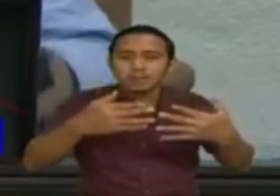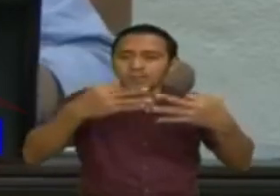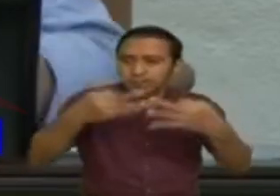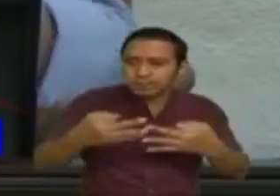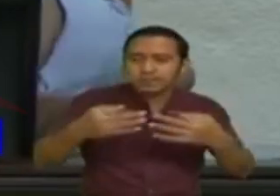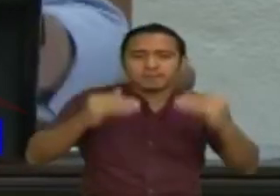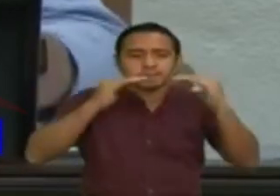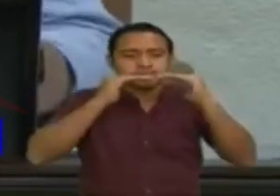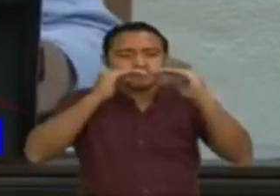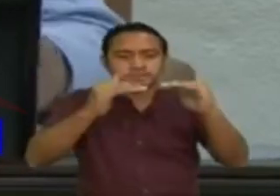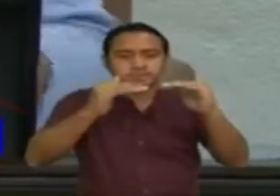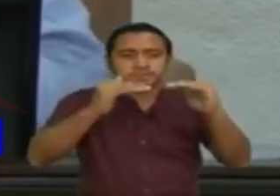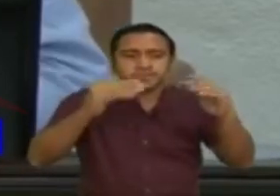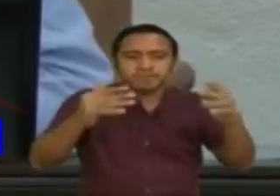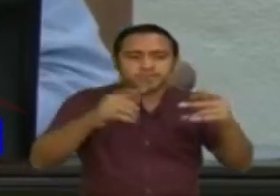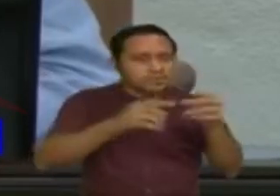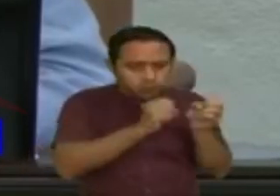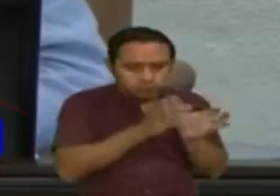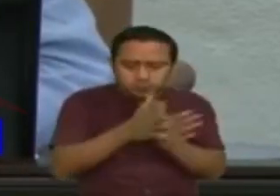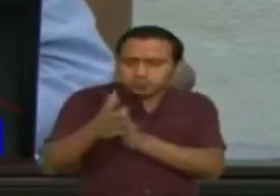más estable, con orden,